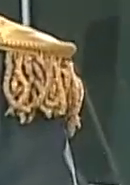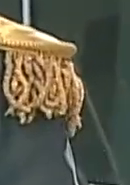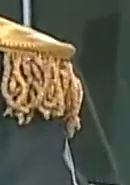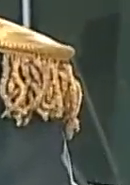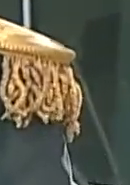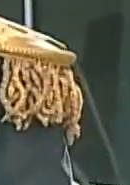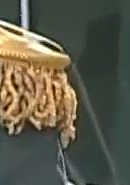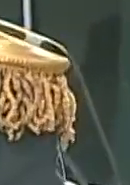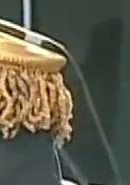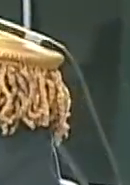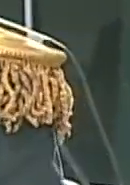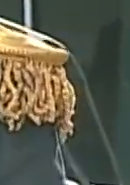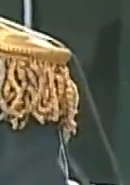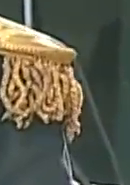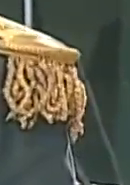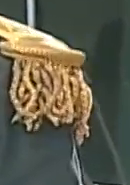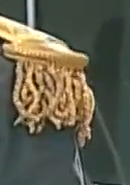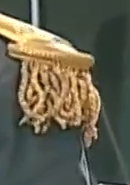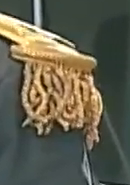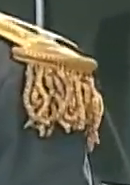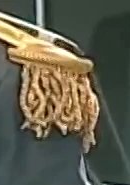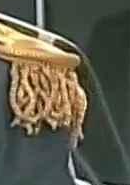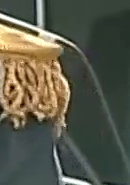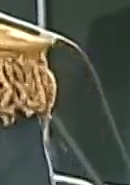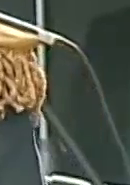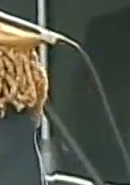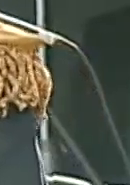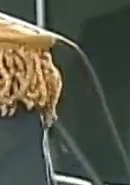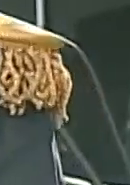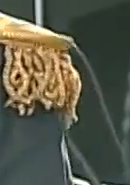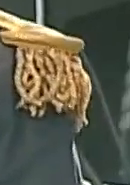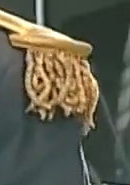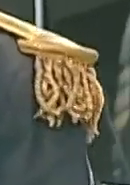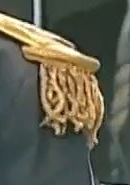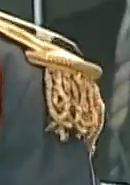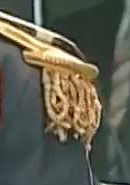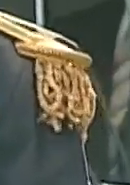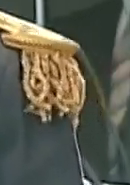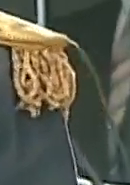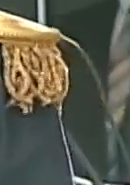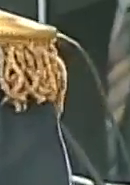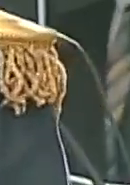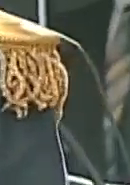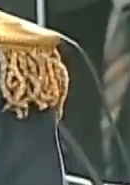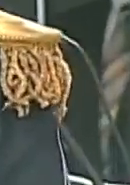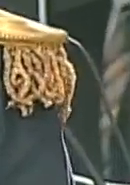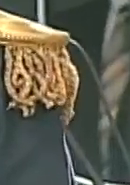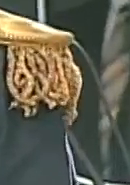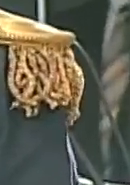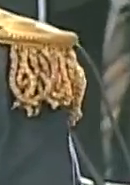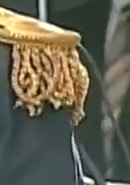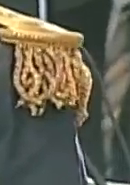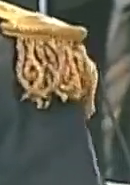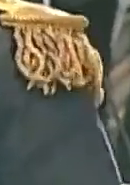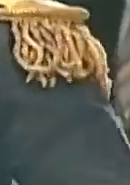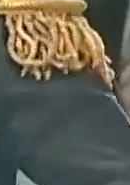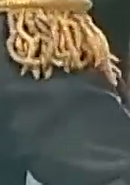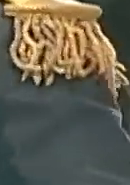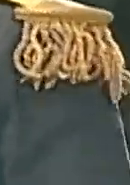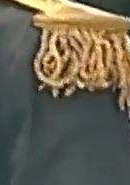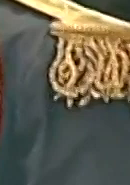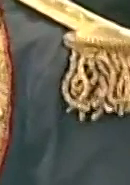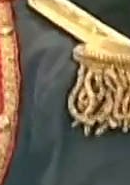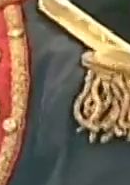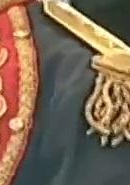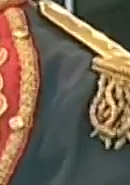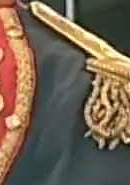de mis filas tengo a Sucre, un hombre leal, comprometido militarmente con nuestra causa,